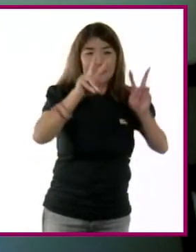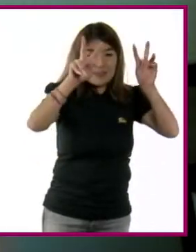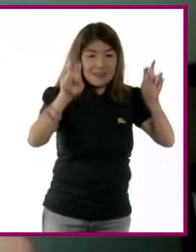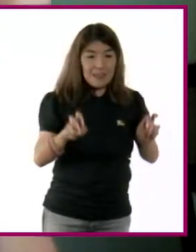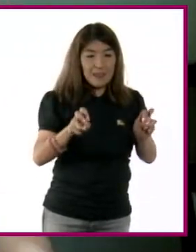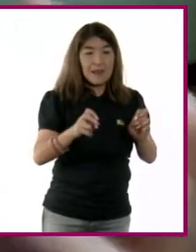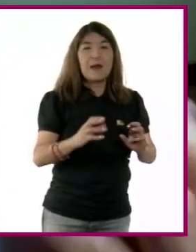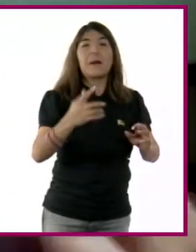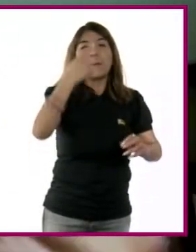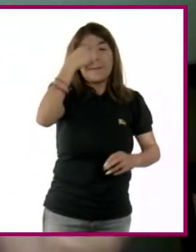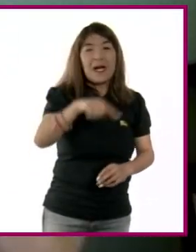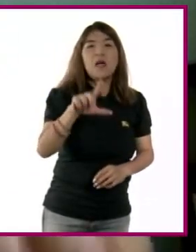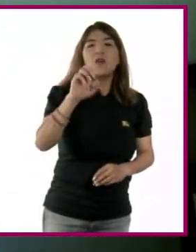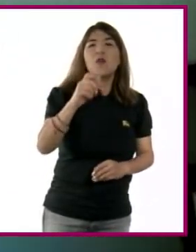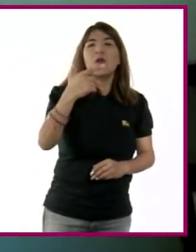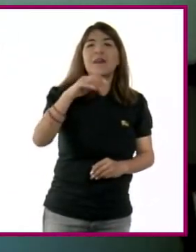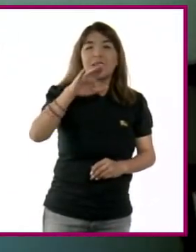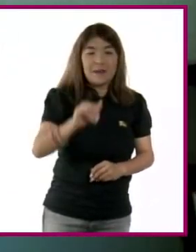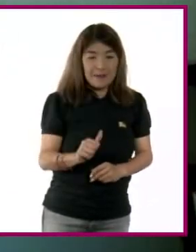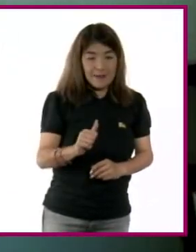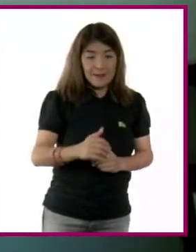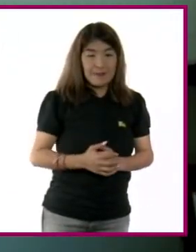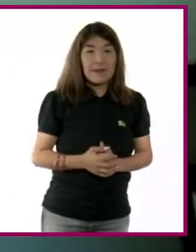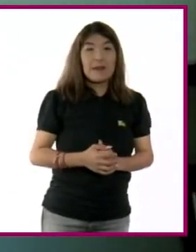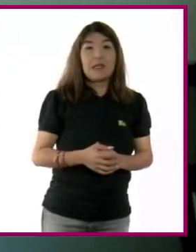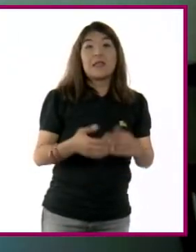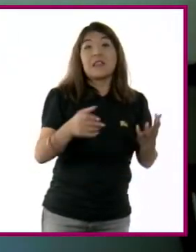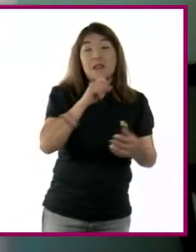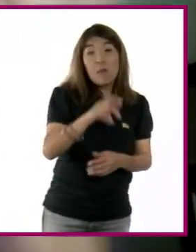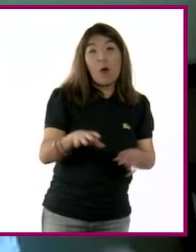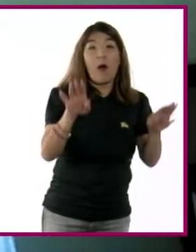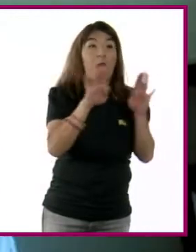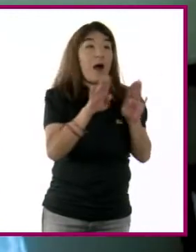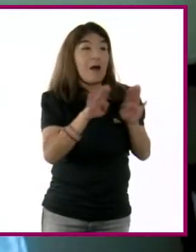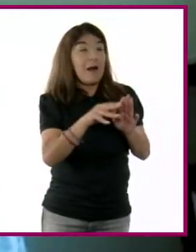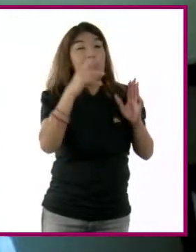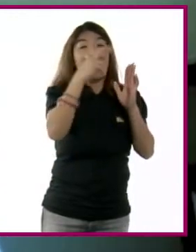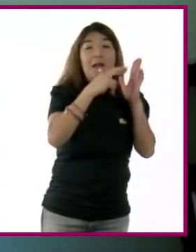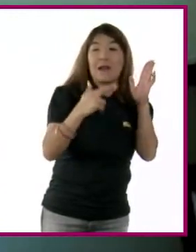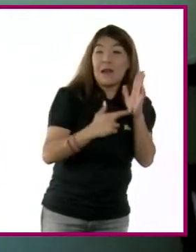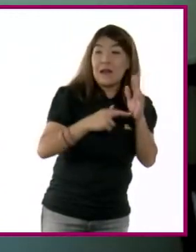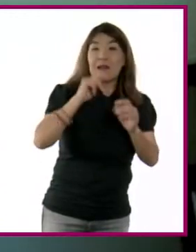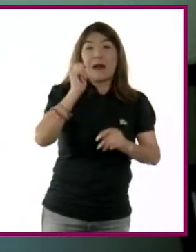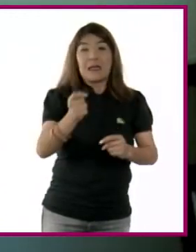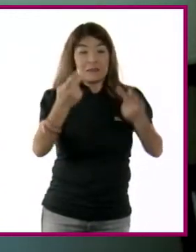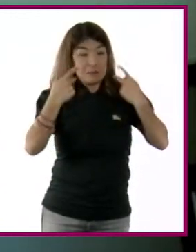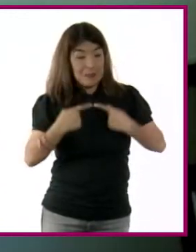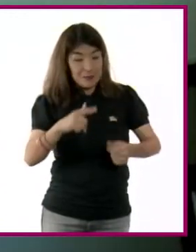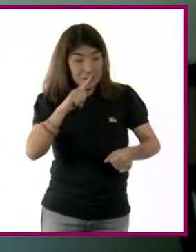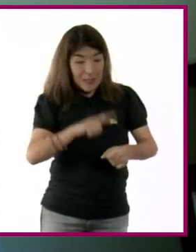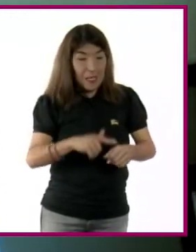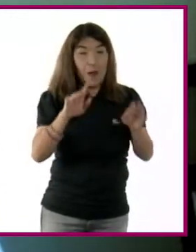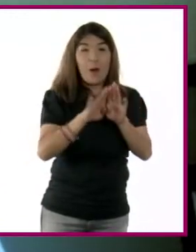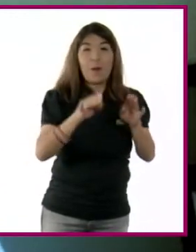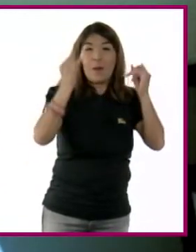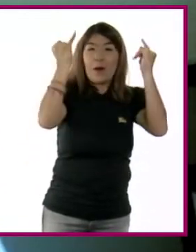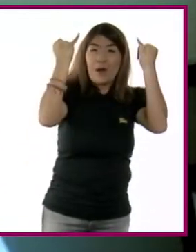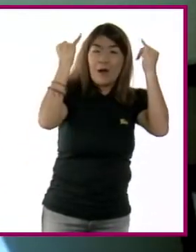de enseñarles la lógica. Claramente que no les vamos a hablar del principio de identidad, ¿no? Así